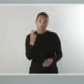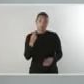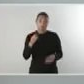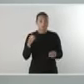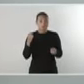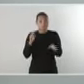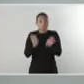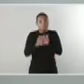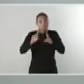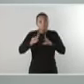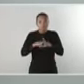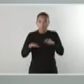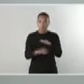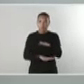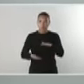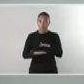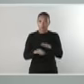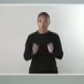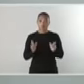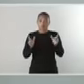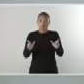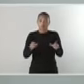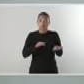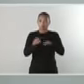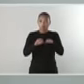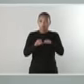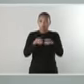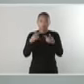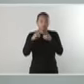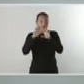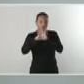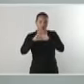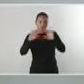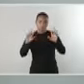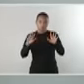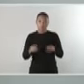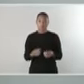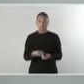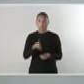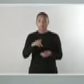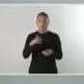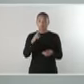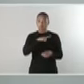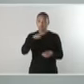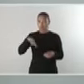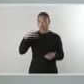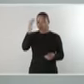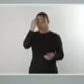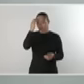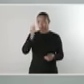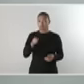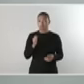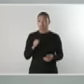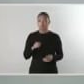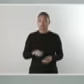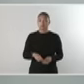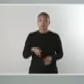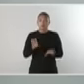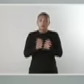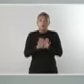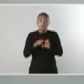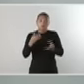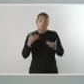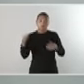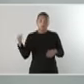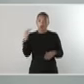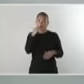principales seguridad empleo y transparencia y nosotros estamos conscientes de eso y sabemos que si